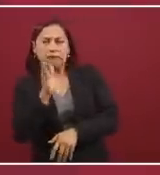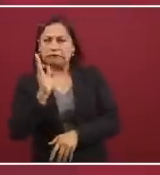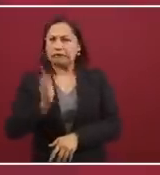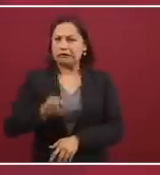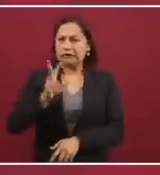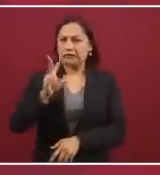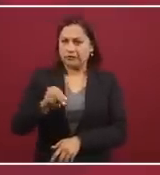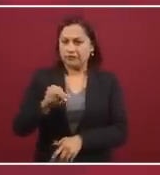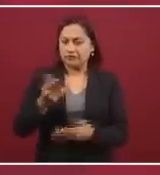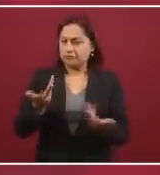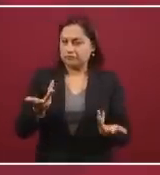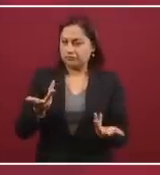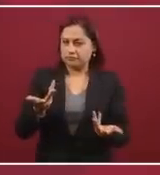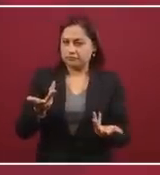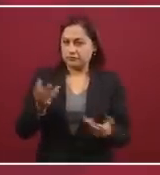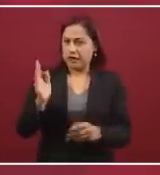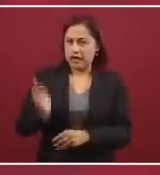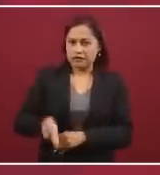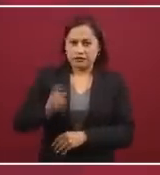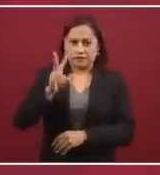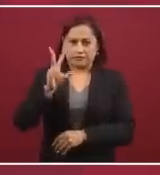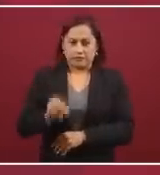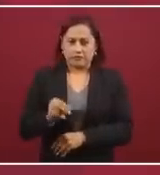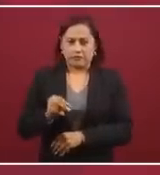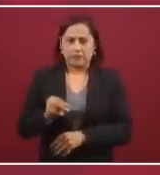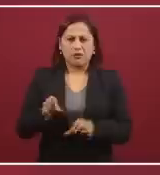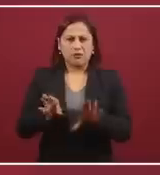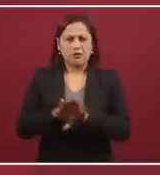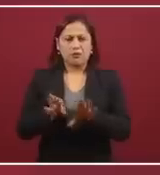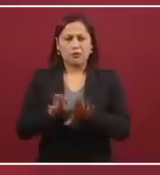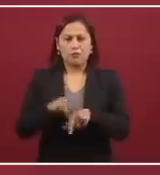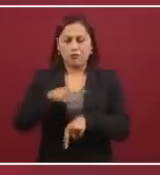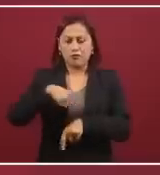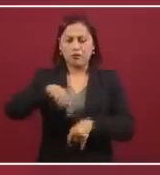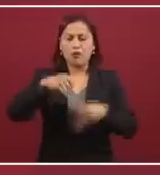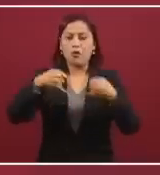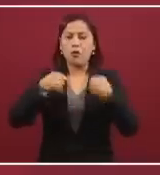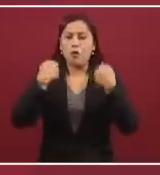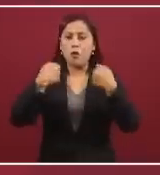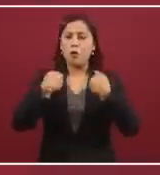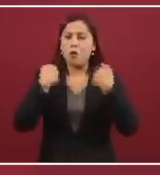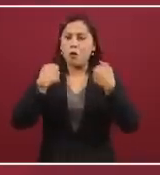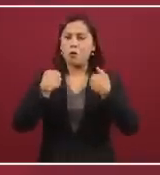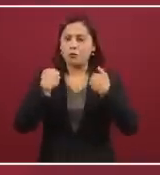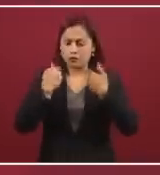en contra de darle oportunidad a los jóvenes